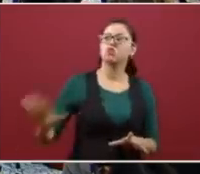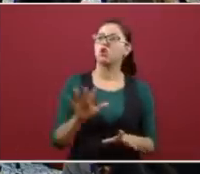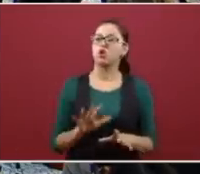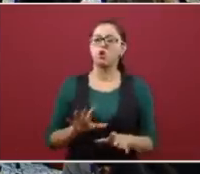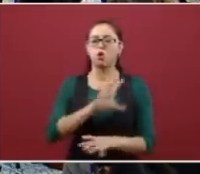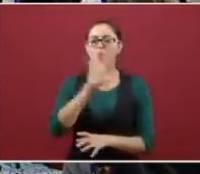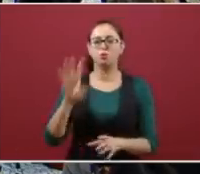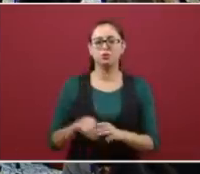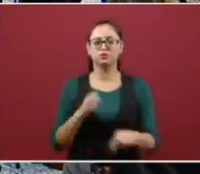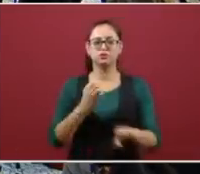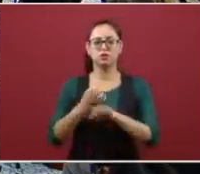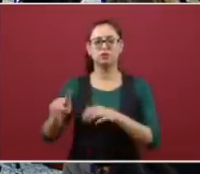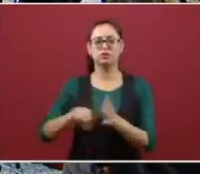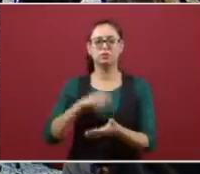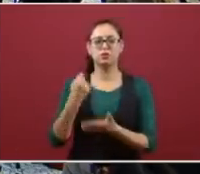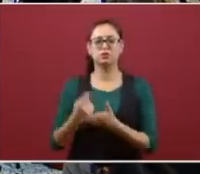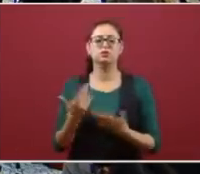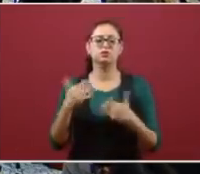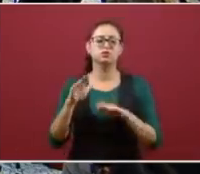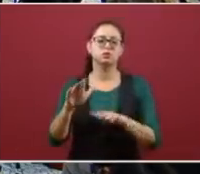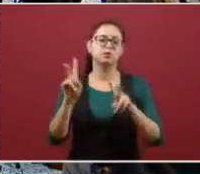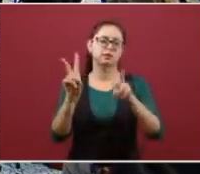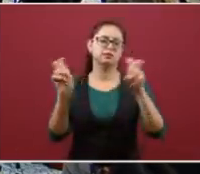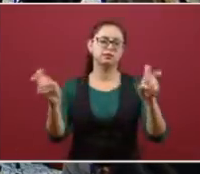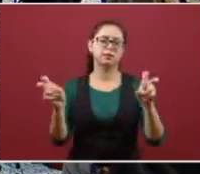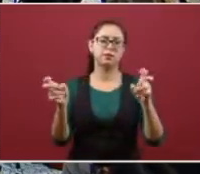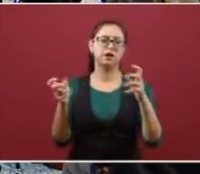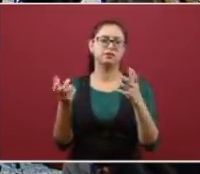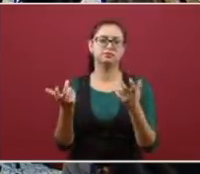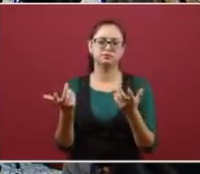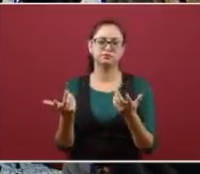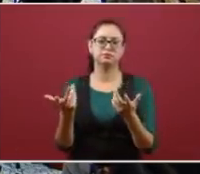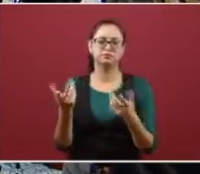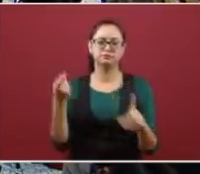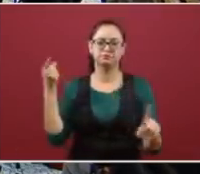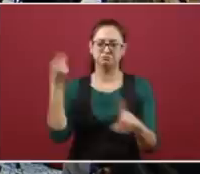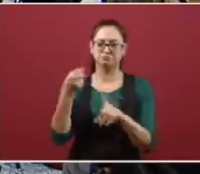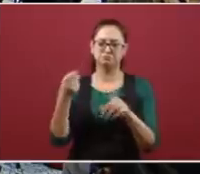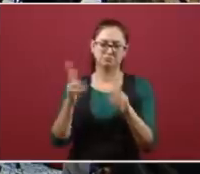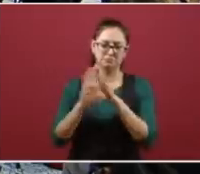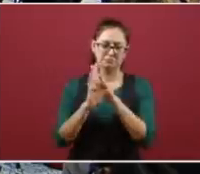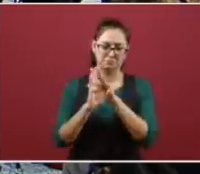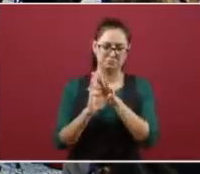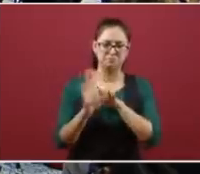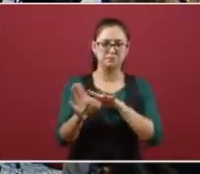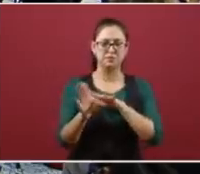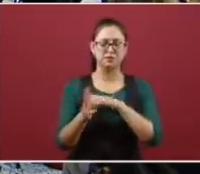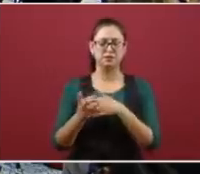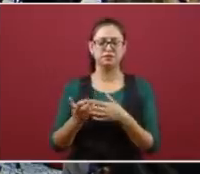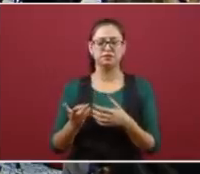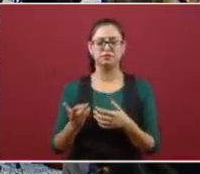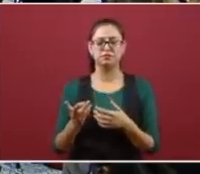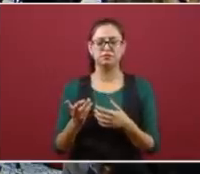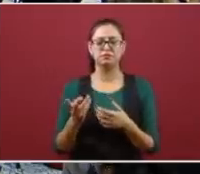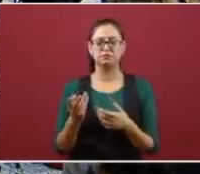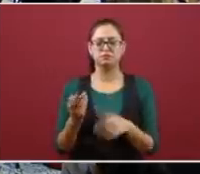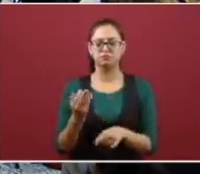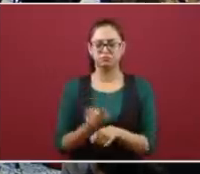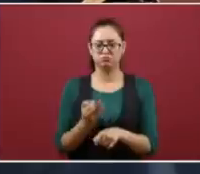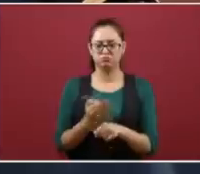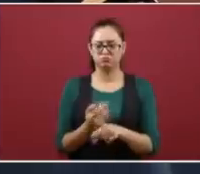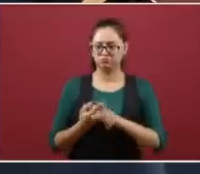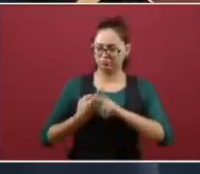en relación con los migrantes no es una operación